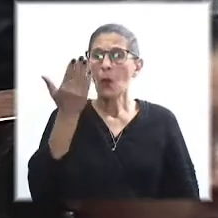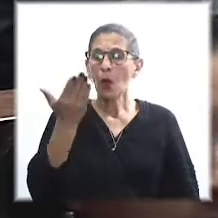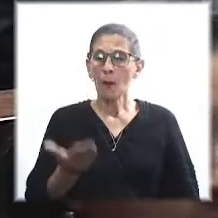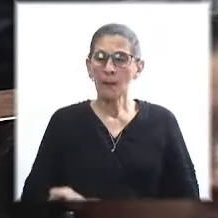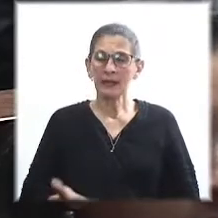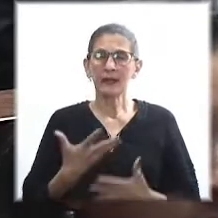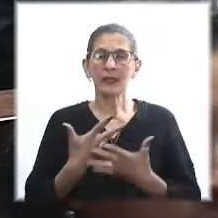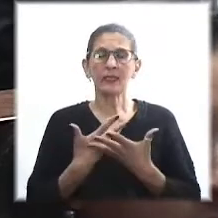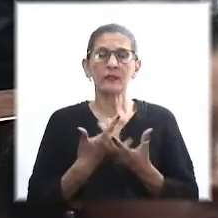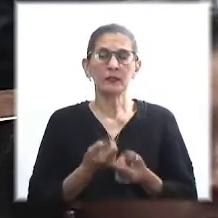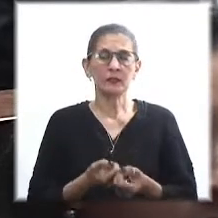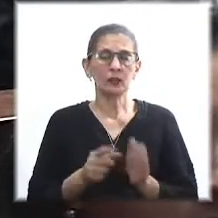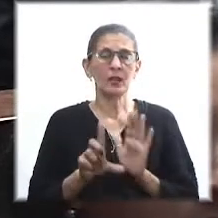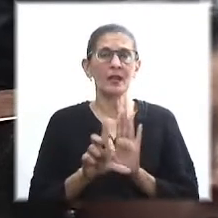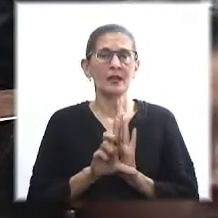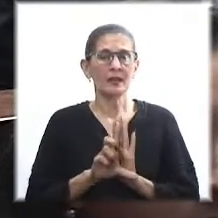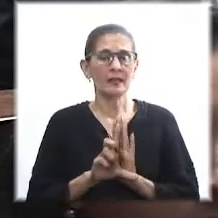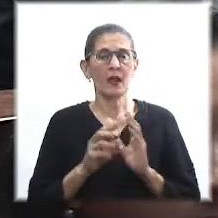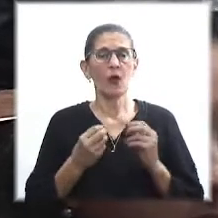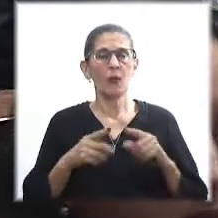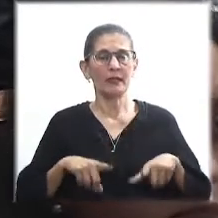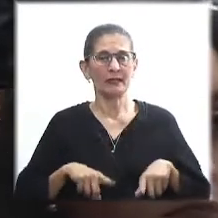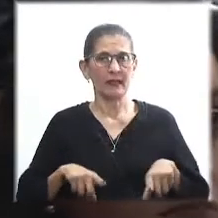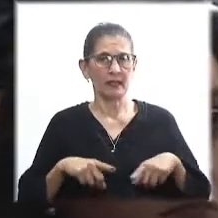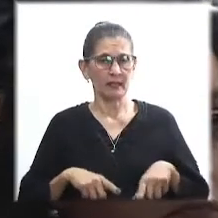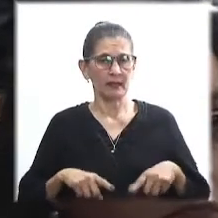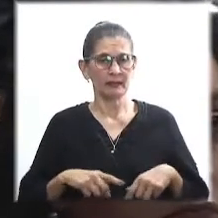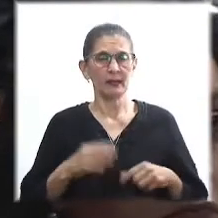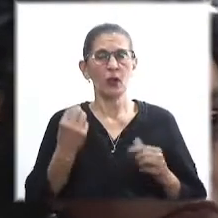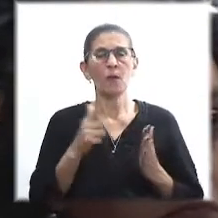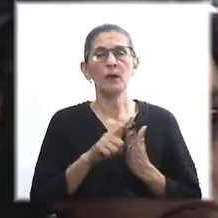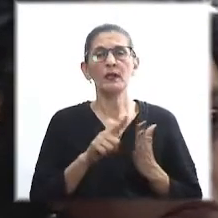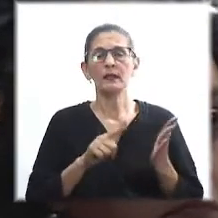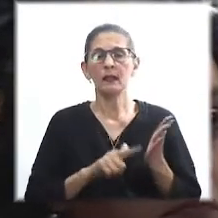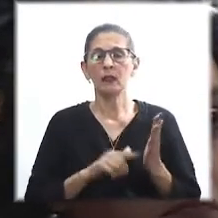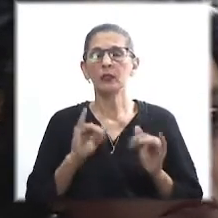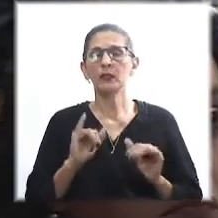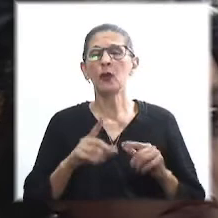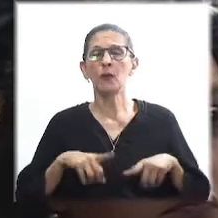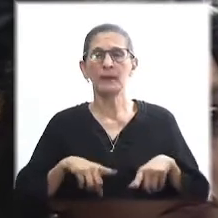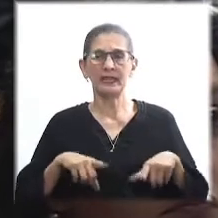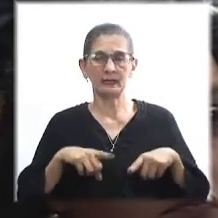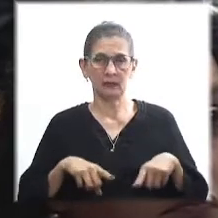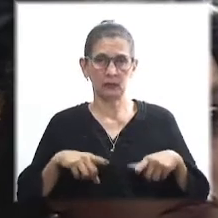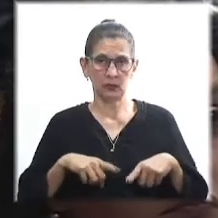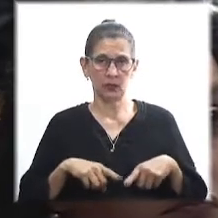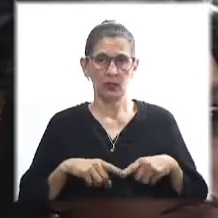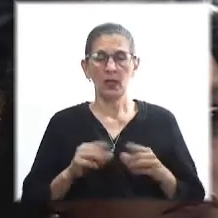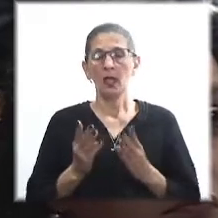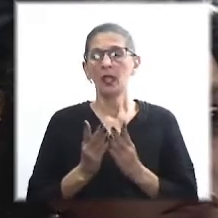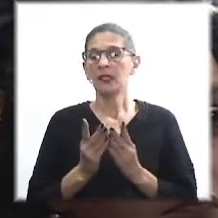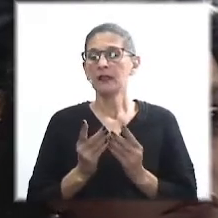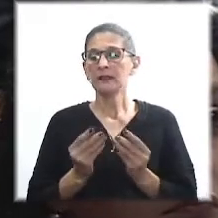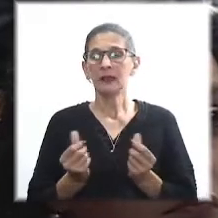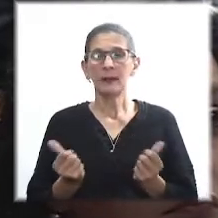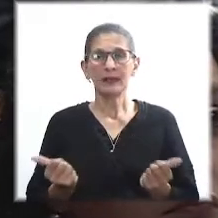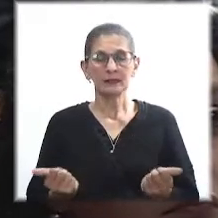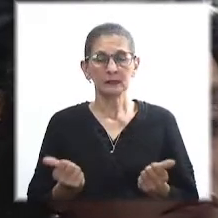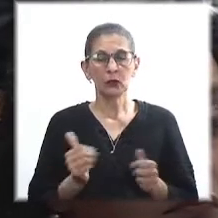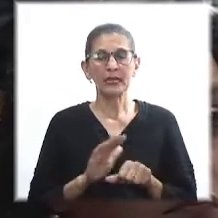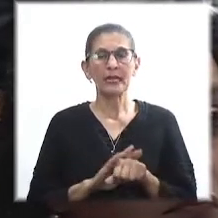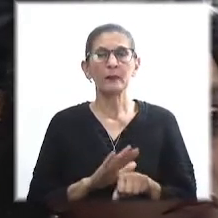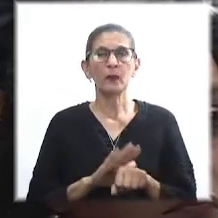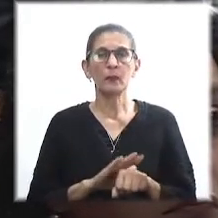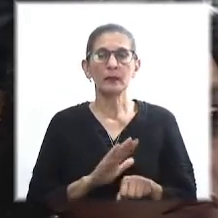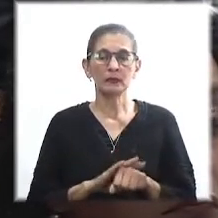defendió firmemente la legalidad como intendente, como legislador y como ministro, y desapareció en